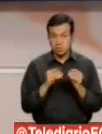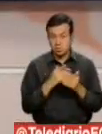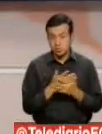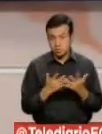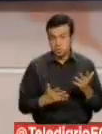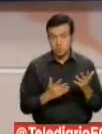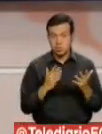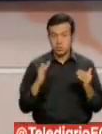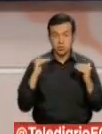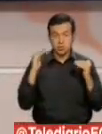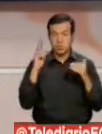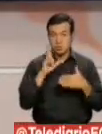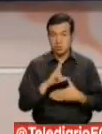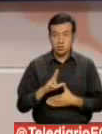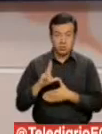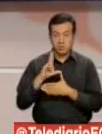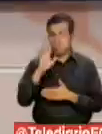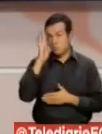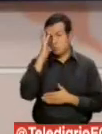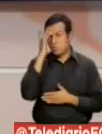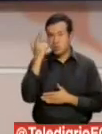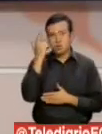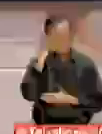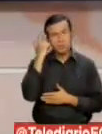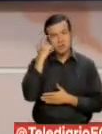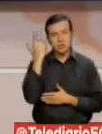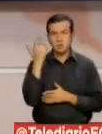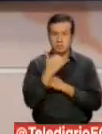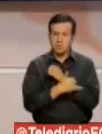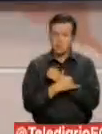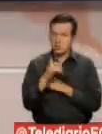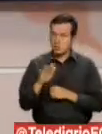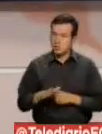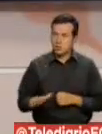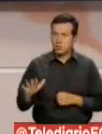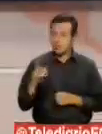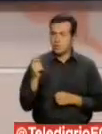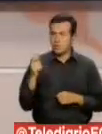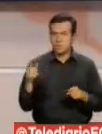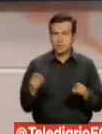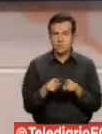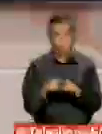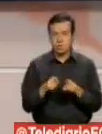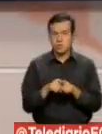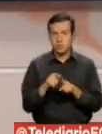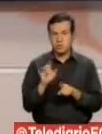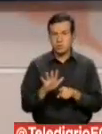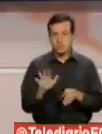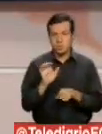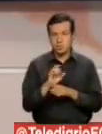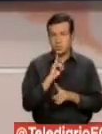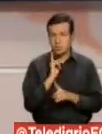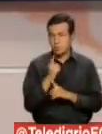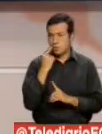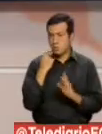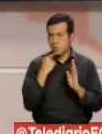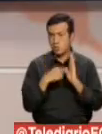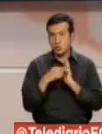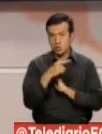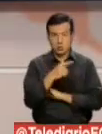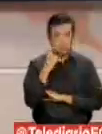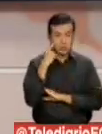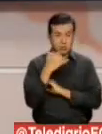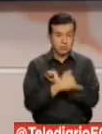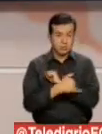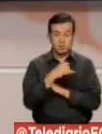una potencia latinoamericana. ¿Por qué no? Si países de similar tamaño como el nuestro, ahí tiene el caso de Chile, por